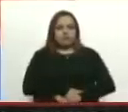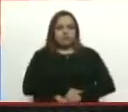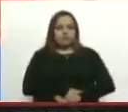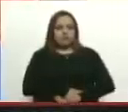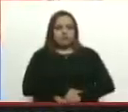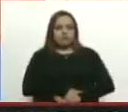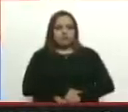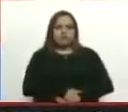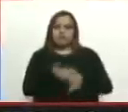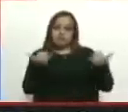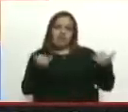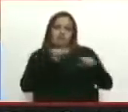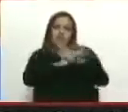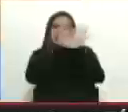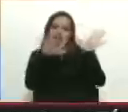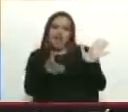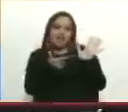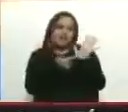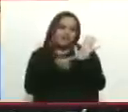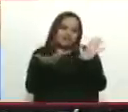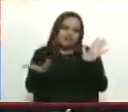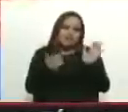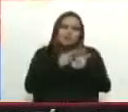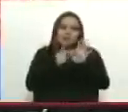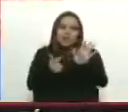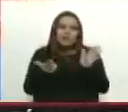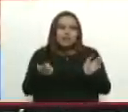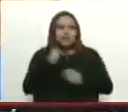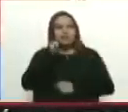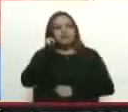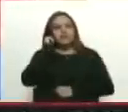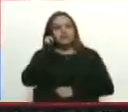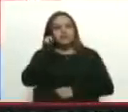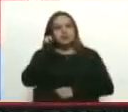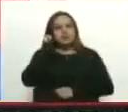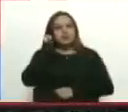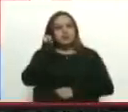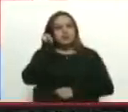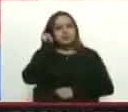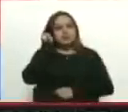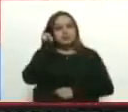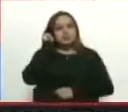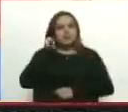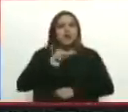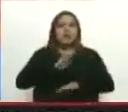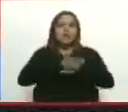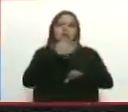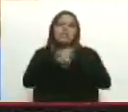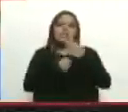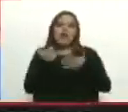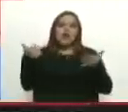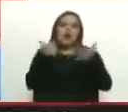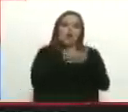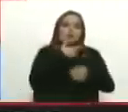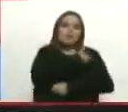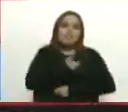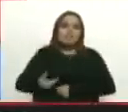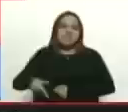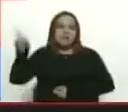Ya todo queda claro, el que tenía alguna duda de por qué salió Castillo, porque le dieron un golpe de Estado a Castillo, bueno, aclárela